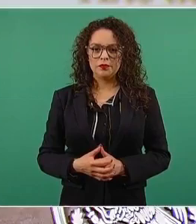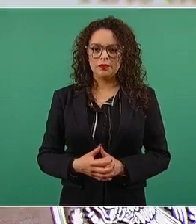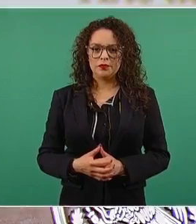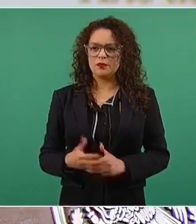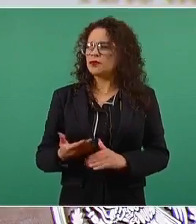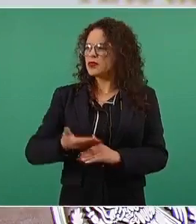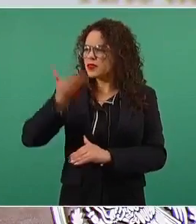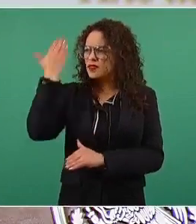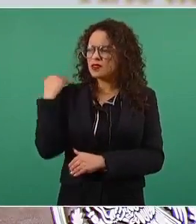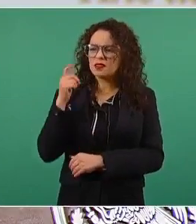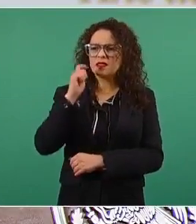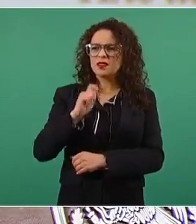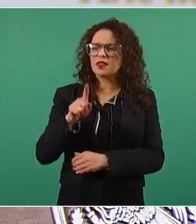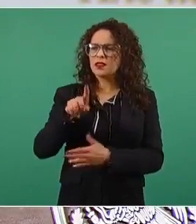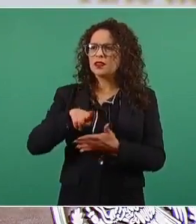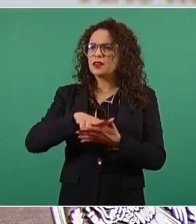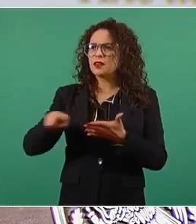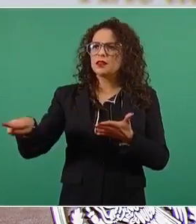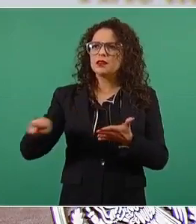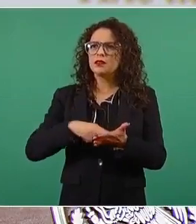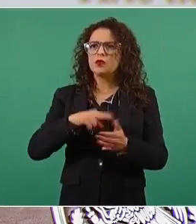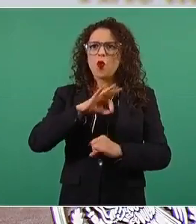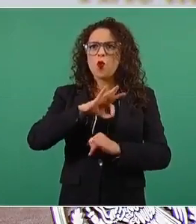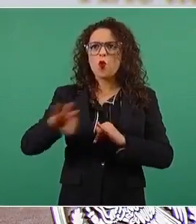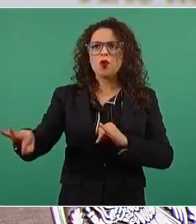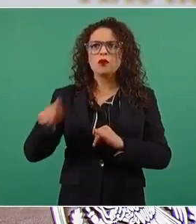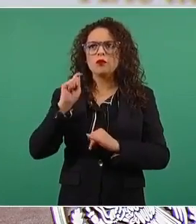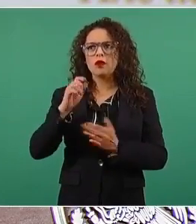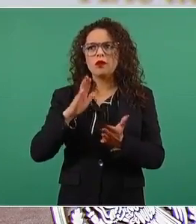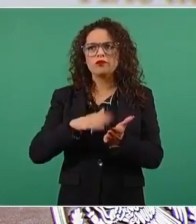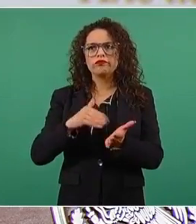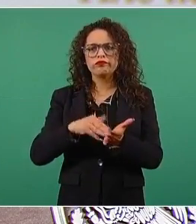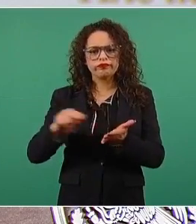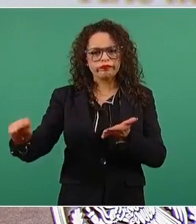¿cuánto fue el último manifiesto? ¿Mil qué?